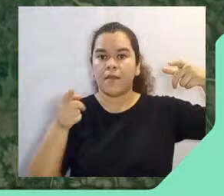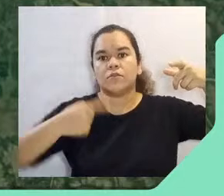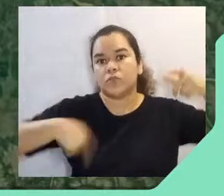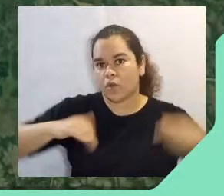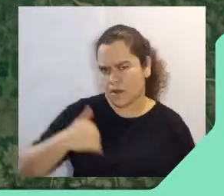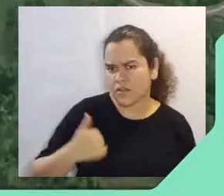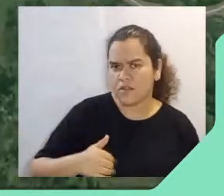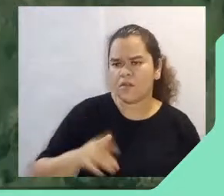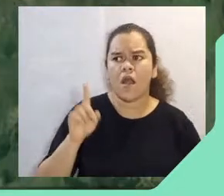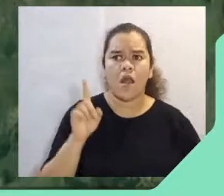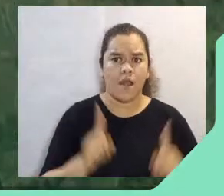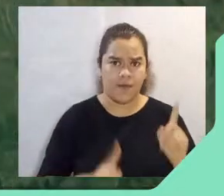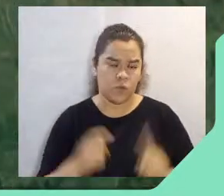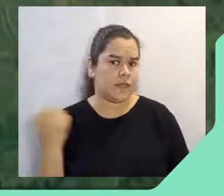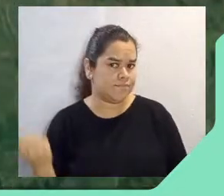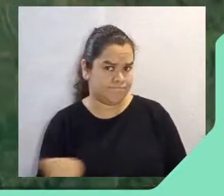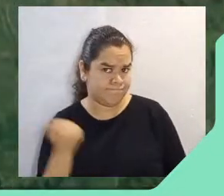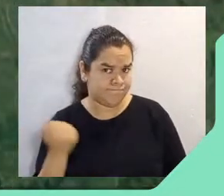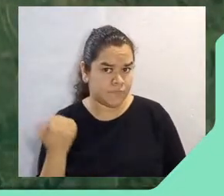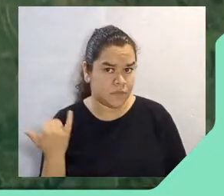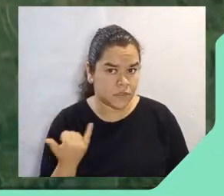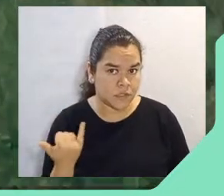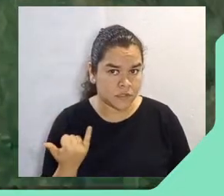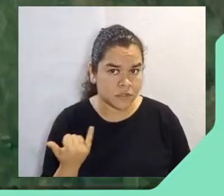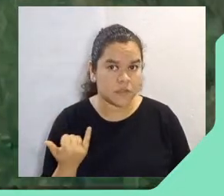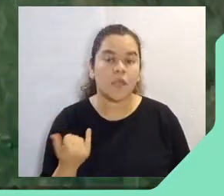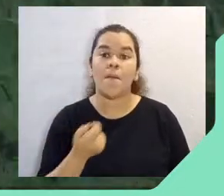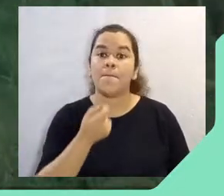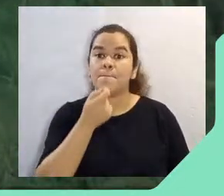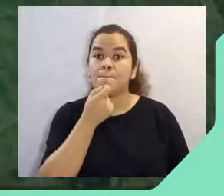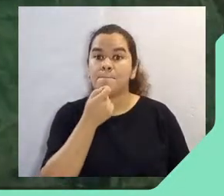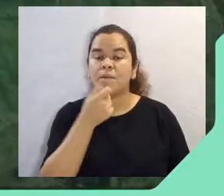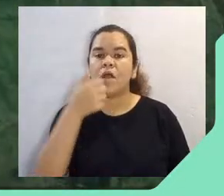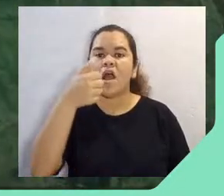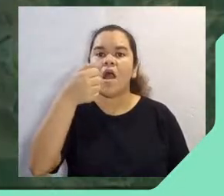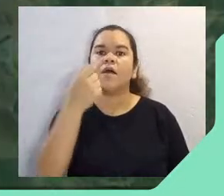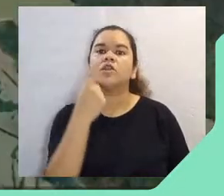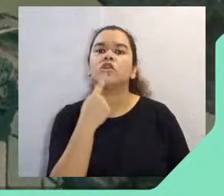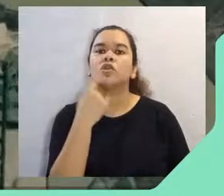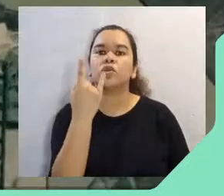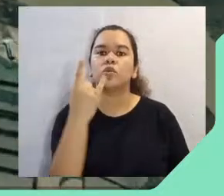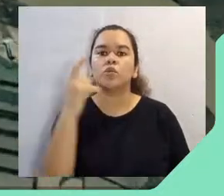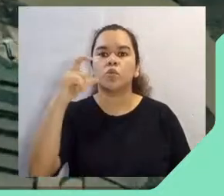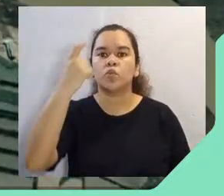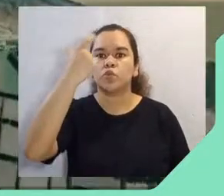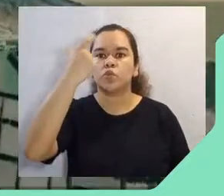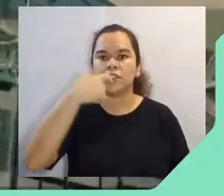algunas muy importantes, como por ejemplo Atucha 1 y Atucha